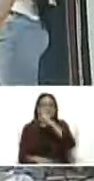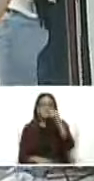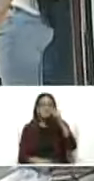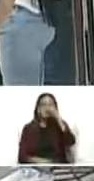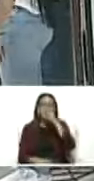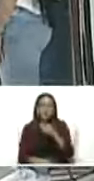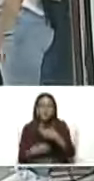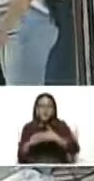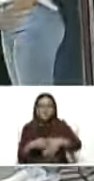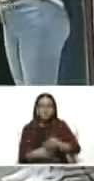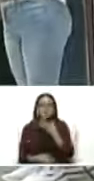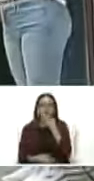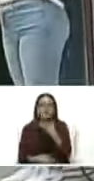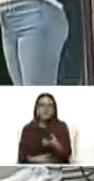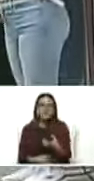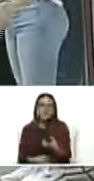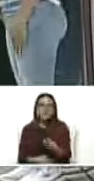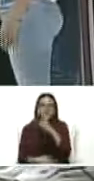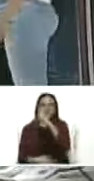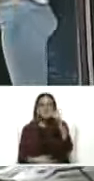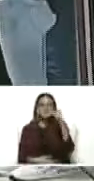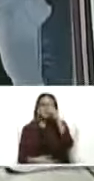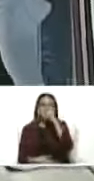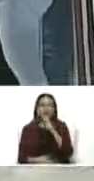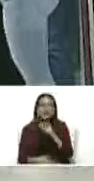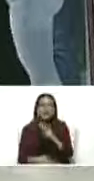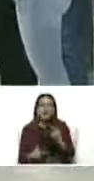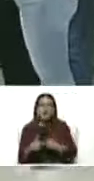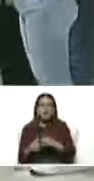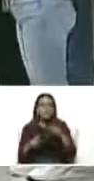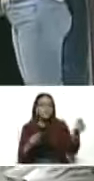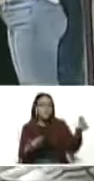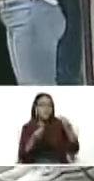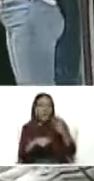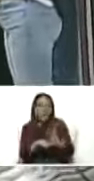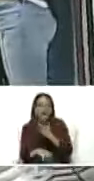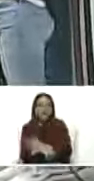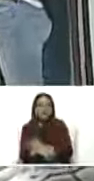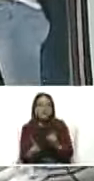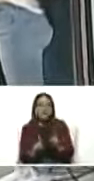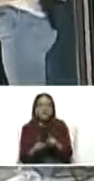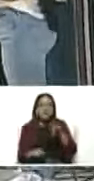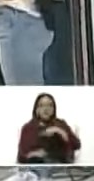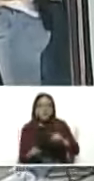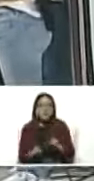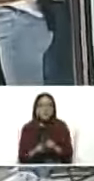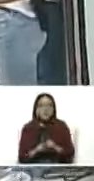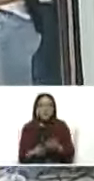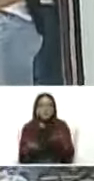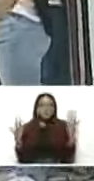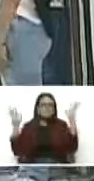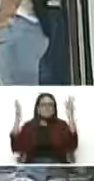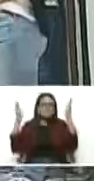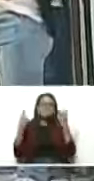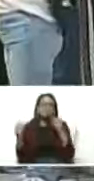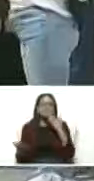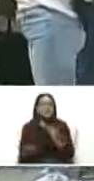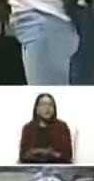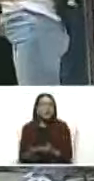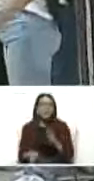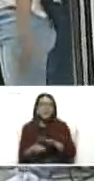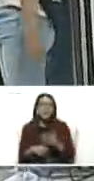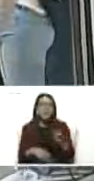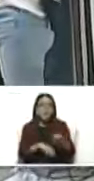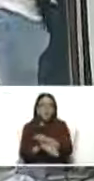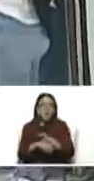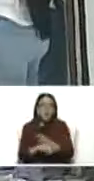diciembre celebrarlo con todos los altos. Pero estos son los regalos que el gobierno le ha dado a Puerto Ayacucho. No solo esto, hay muchas obras. Podríamos hablar de